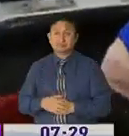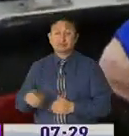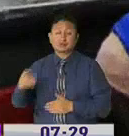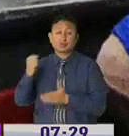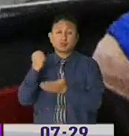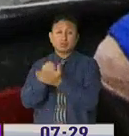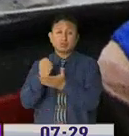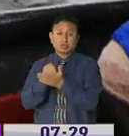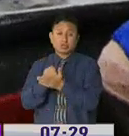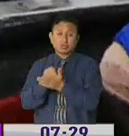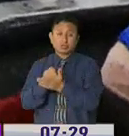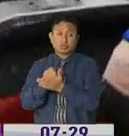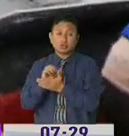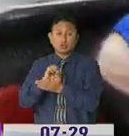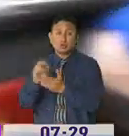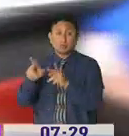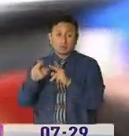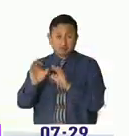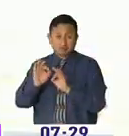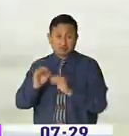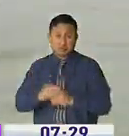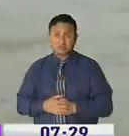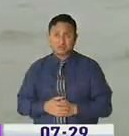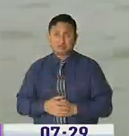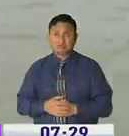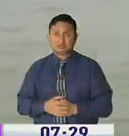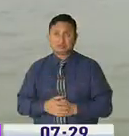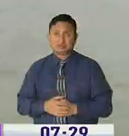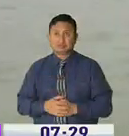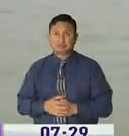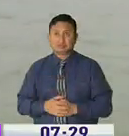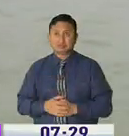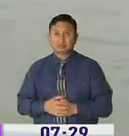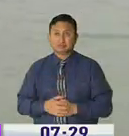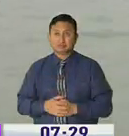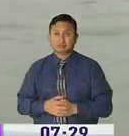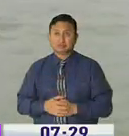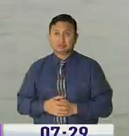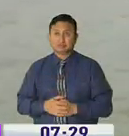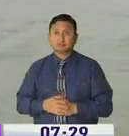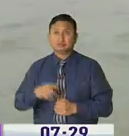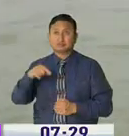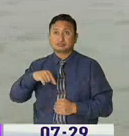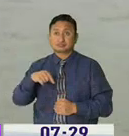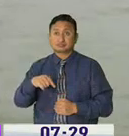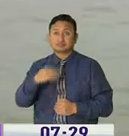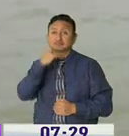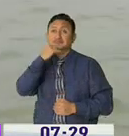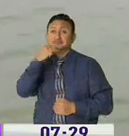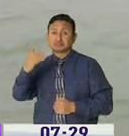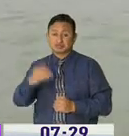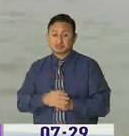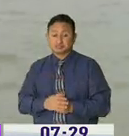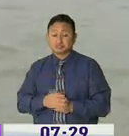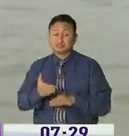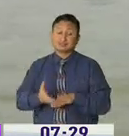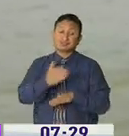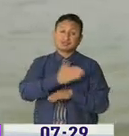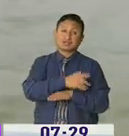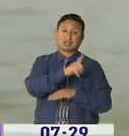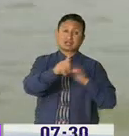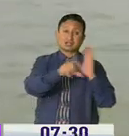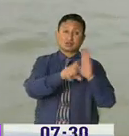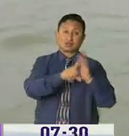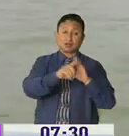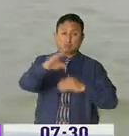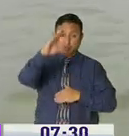sin permisos. Parte de esta desobediencia radicaba en el hecho de la existencia de la antigua ley de policía marítima vigente